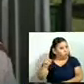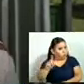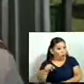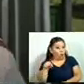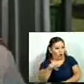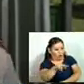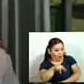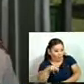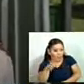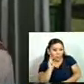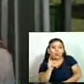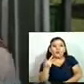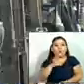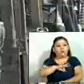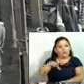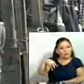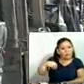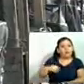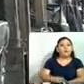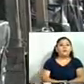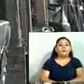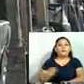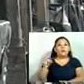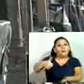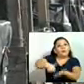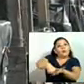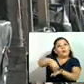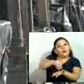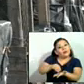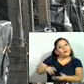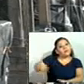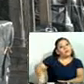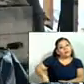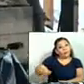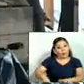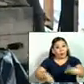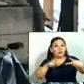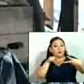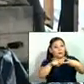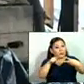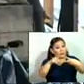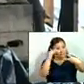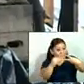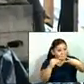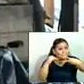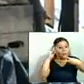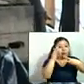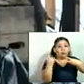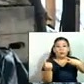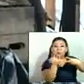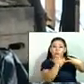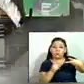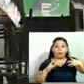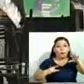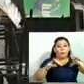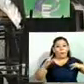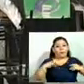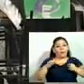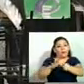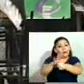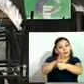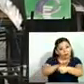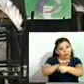nuestros amigos, nuestra familia. Soyapango es el segundo municipio que registra la mayor cantidad de contagios por COVID-19.